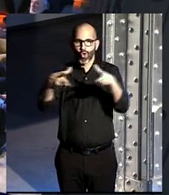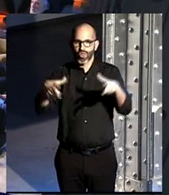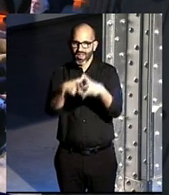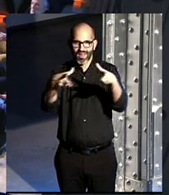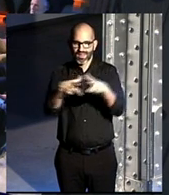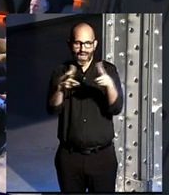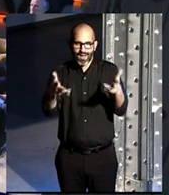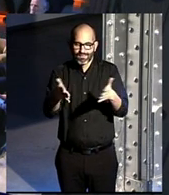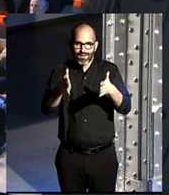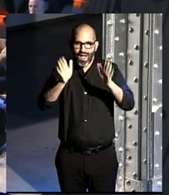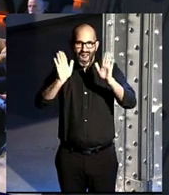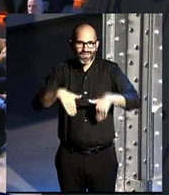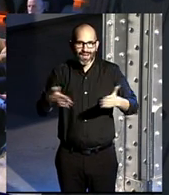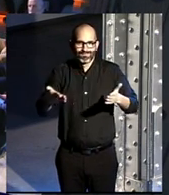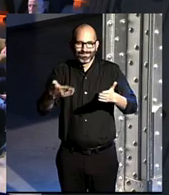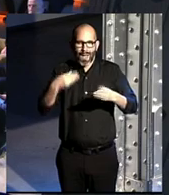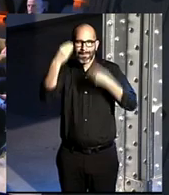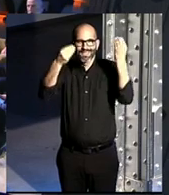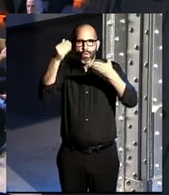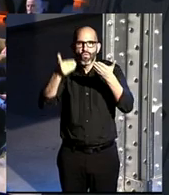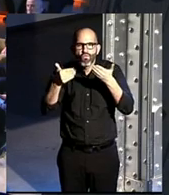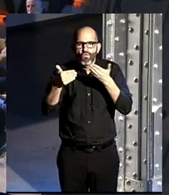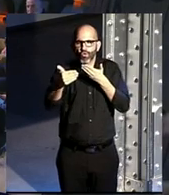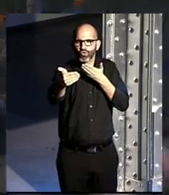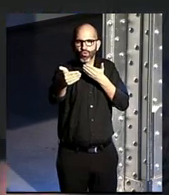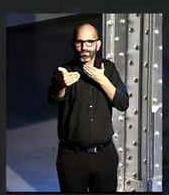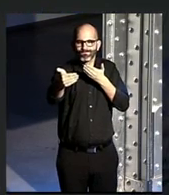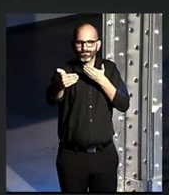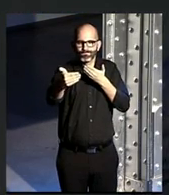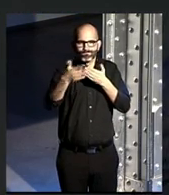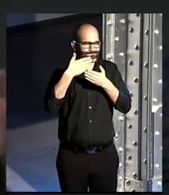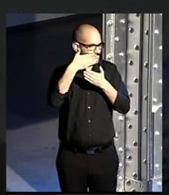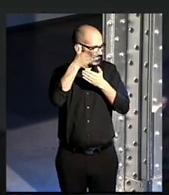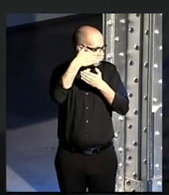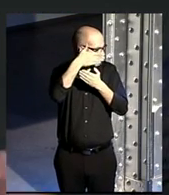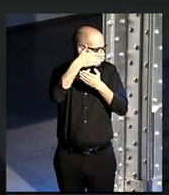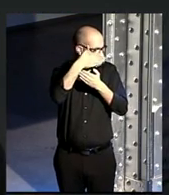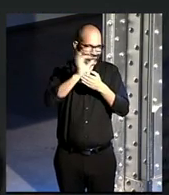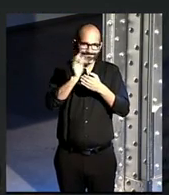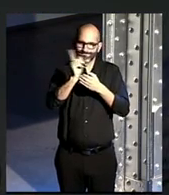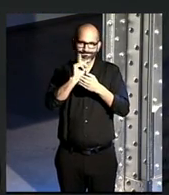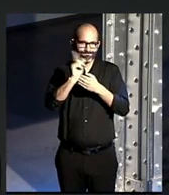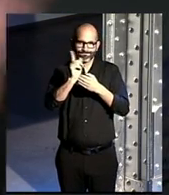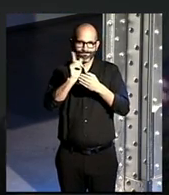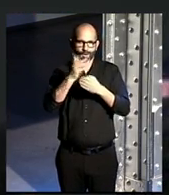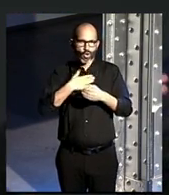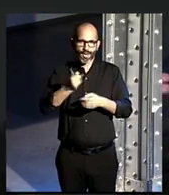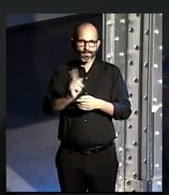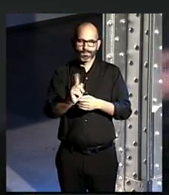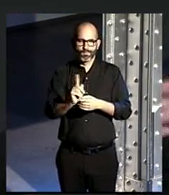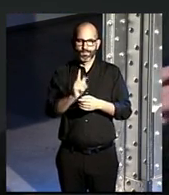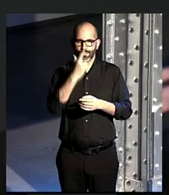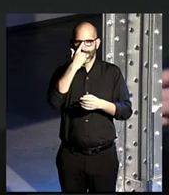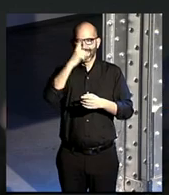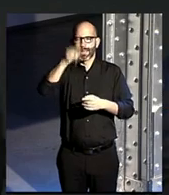convertido en algo que no queremos mirar, que no queremos pensar en ello. Luego también quería decirte otra